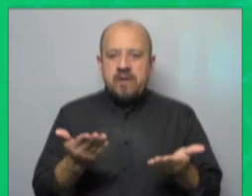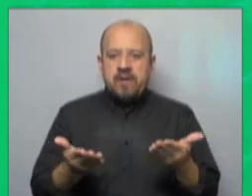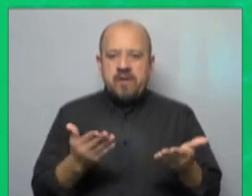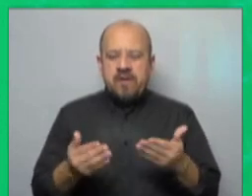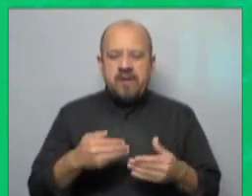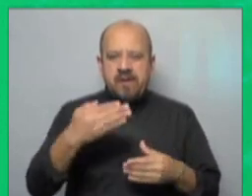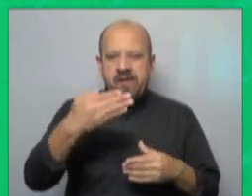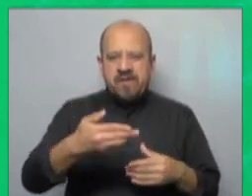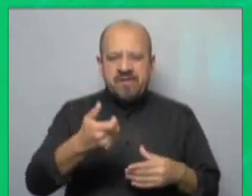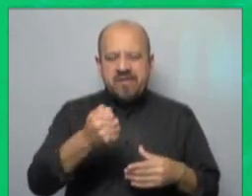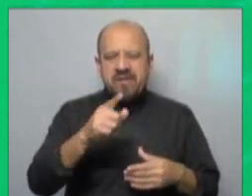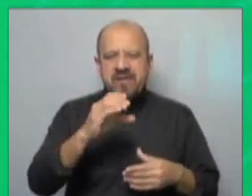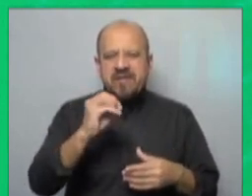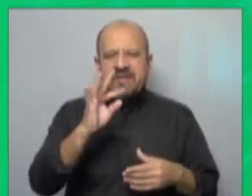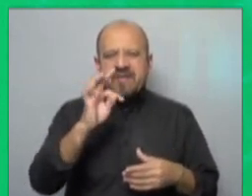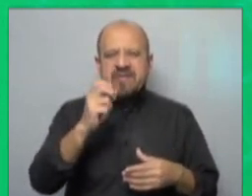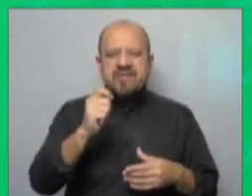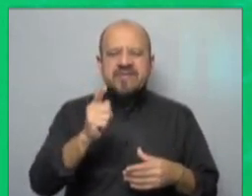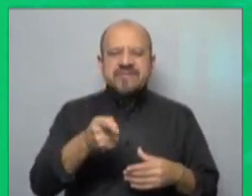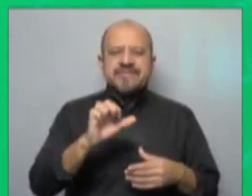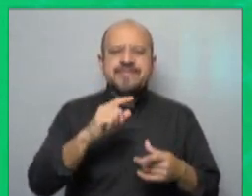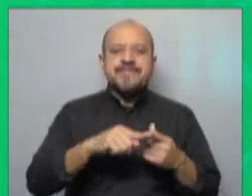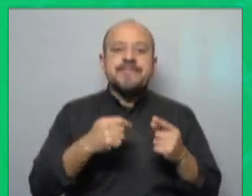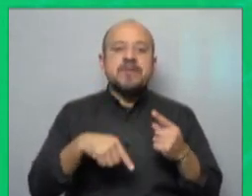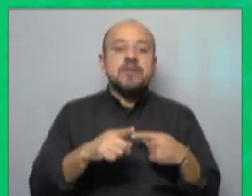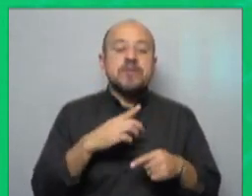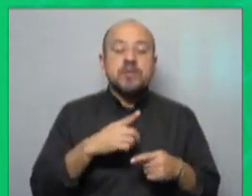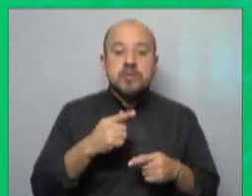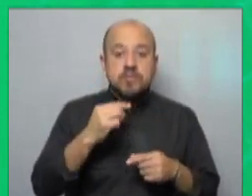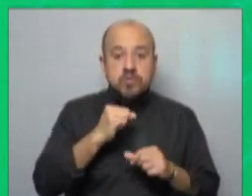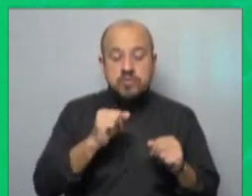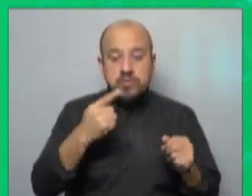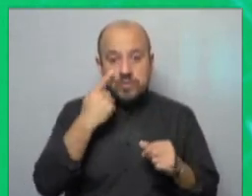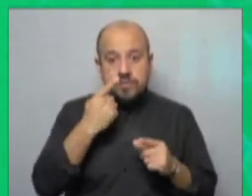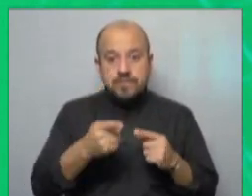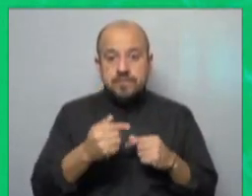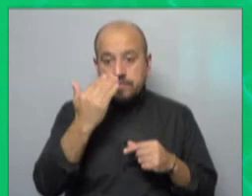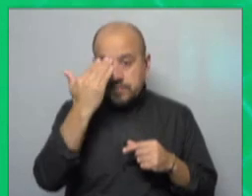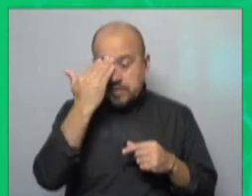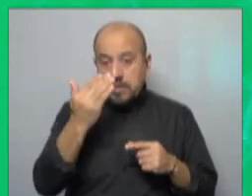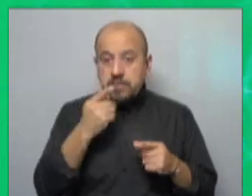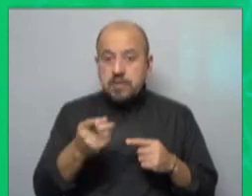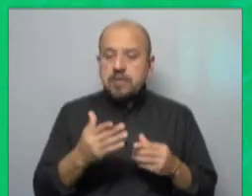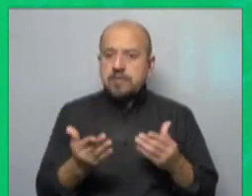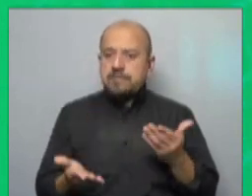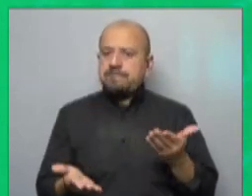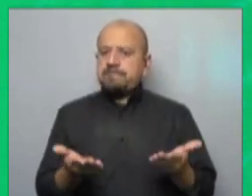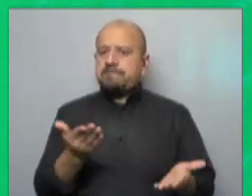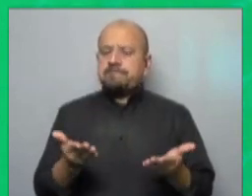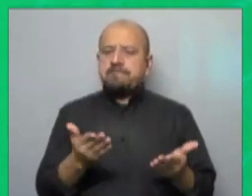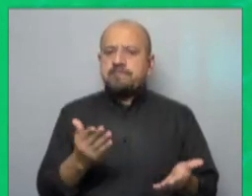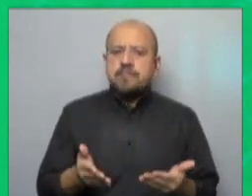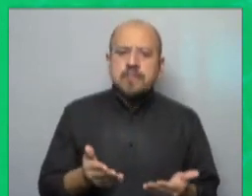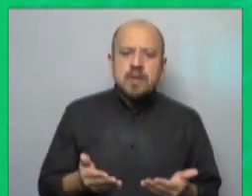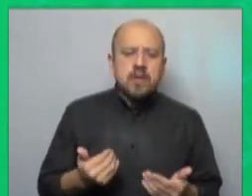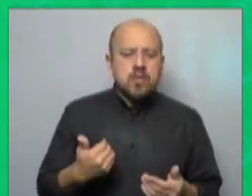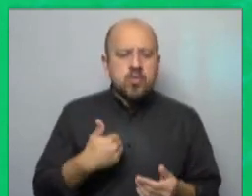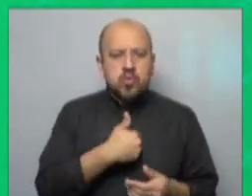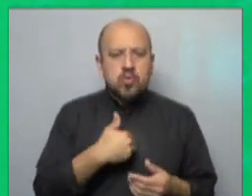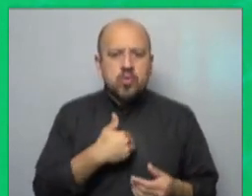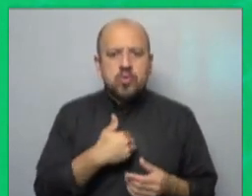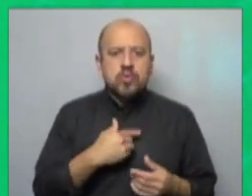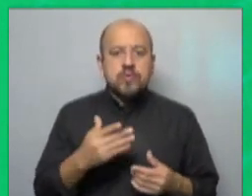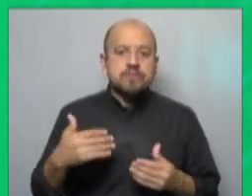ballottage entonces a partir de esto lo que podemos ver es que el frente amplio ha ido virando desde la recolección de firmas